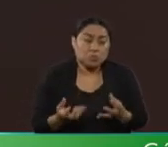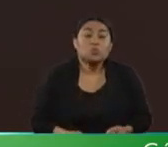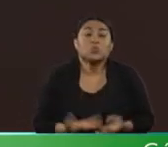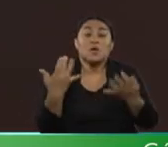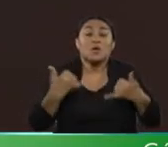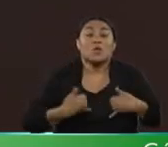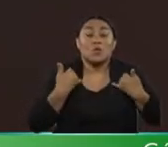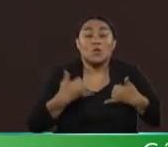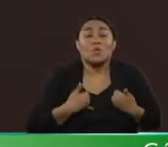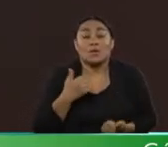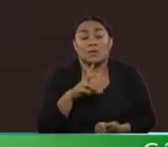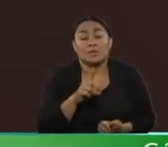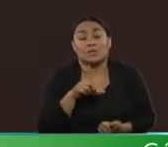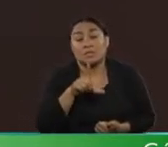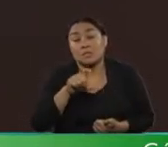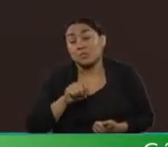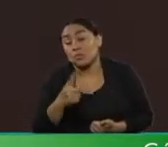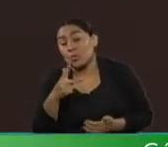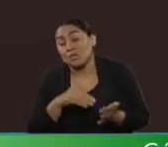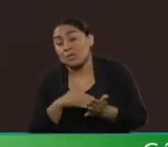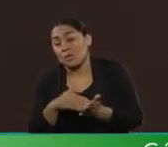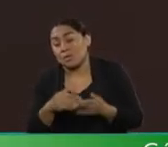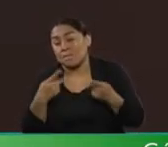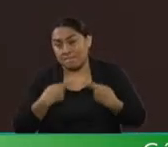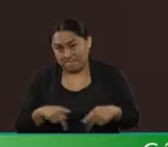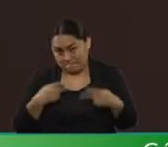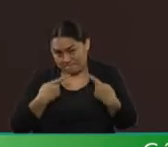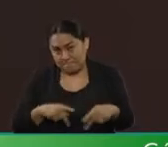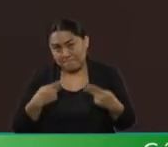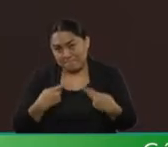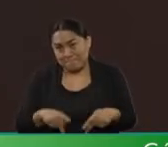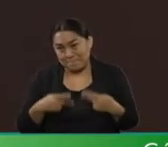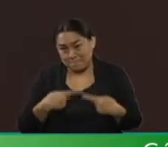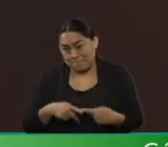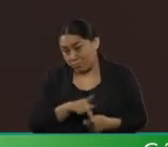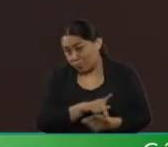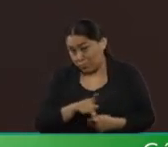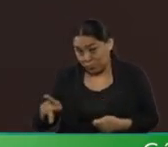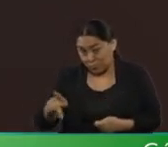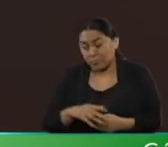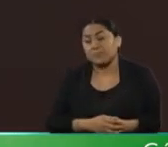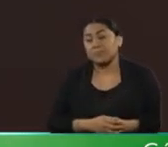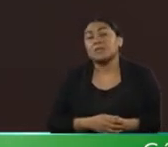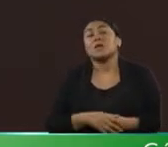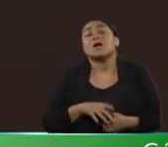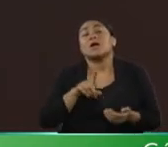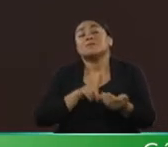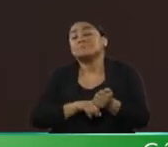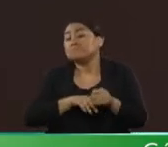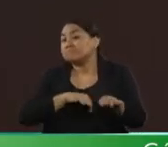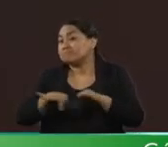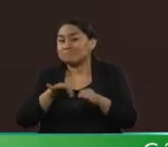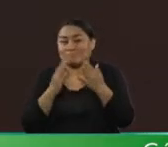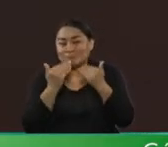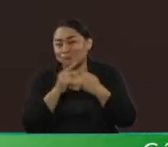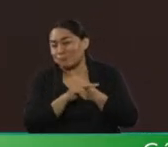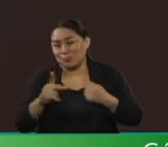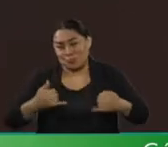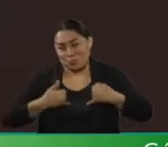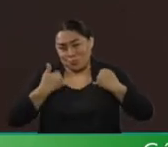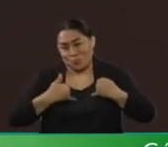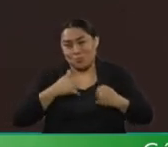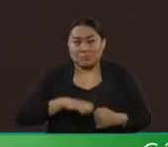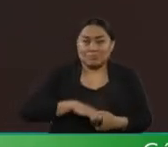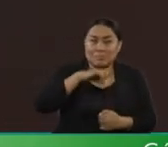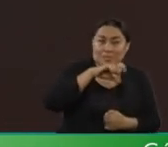el 37.8 millones de personas de ese universo la tasa de desempleo entre jóvenes de 20